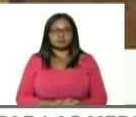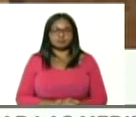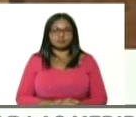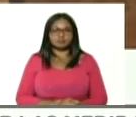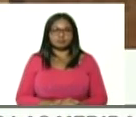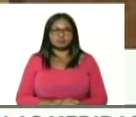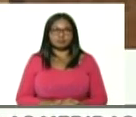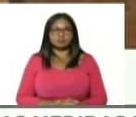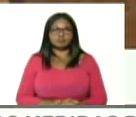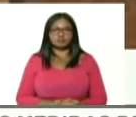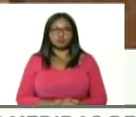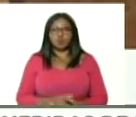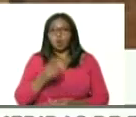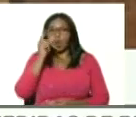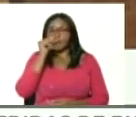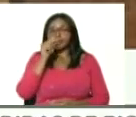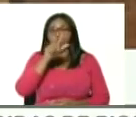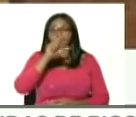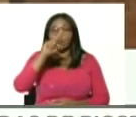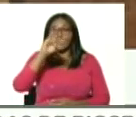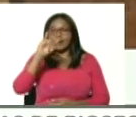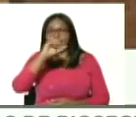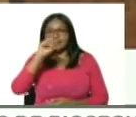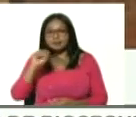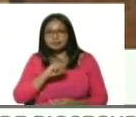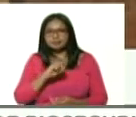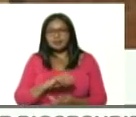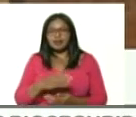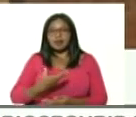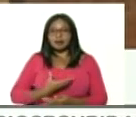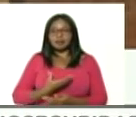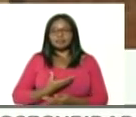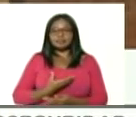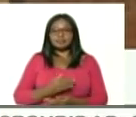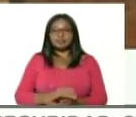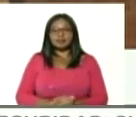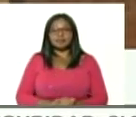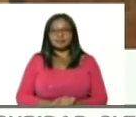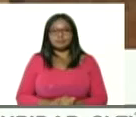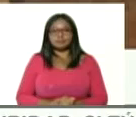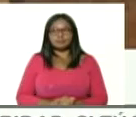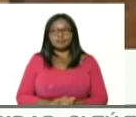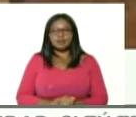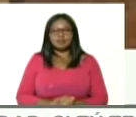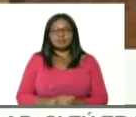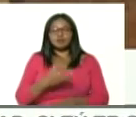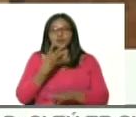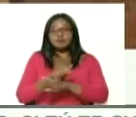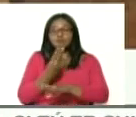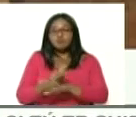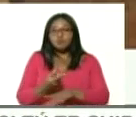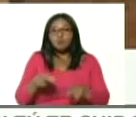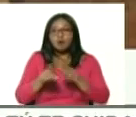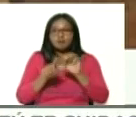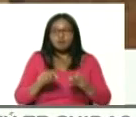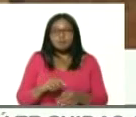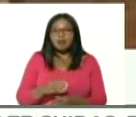Se trata de Luis José Marcano, que como alcalde de Barcelona fue el